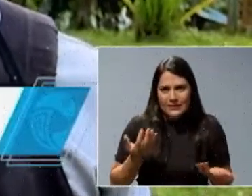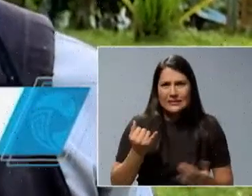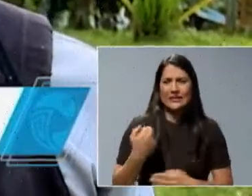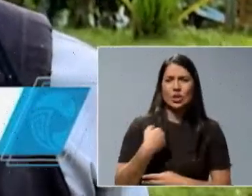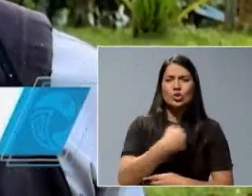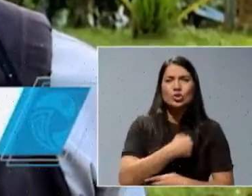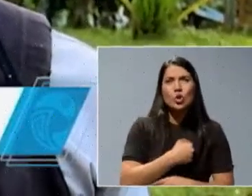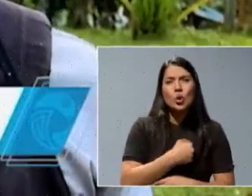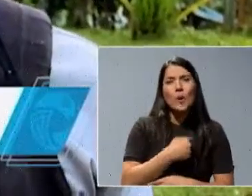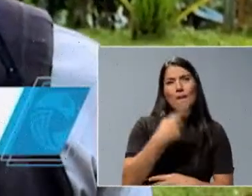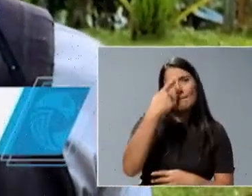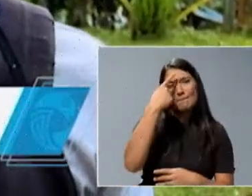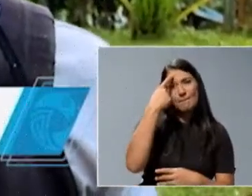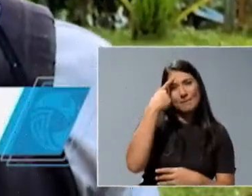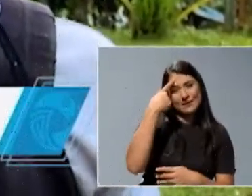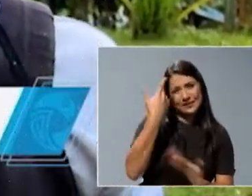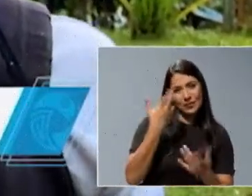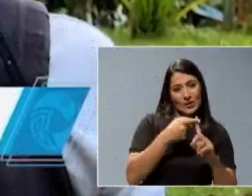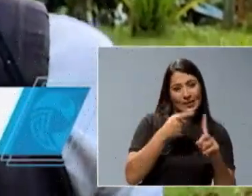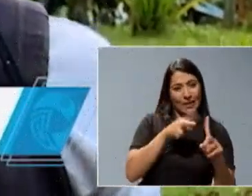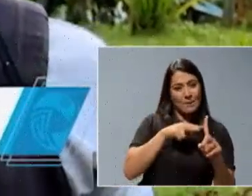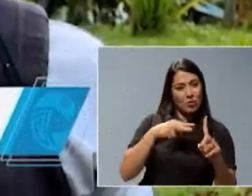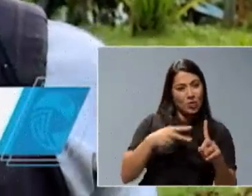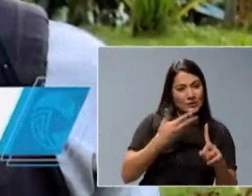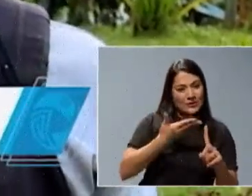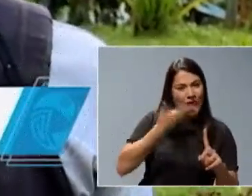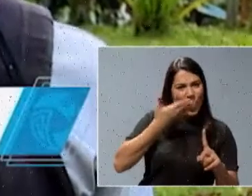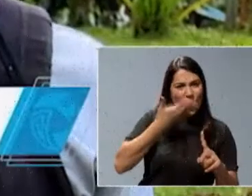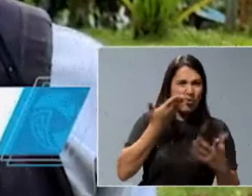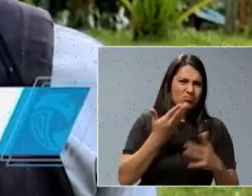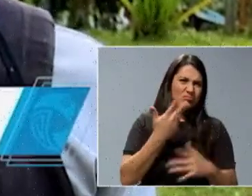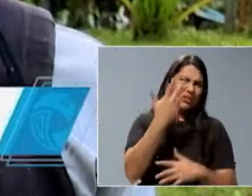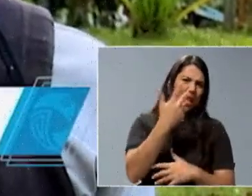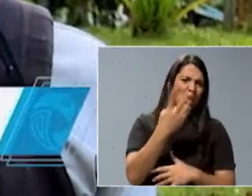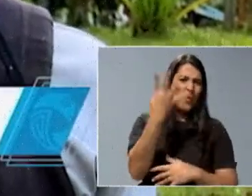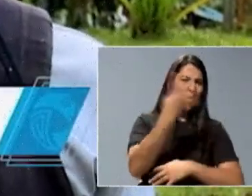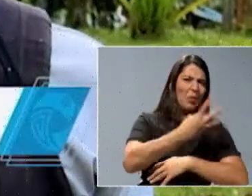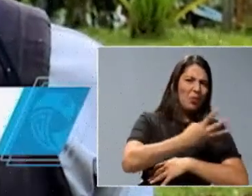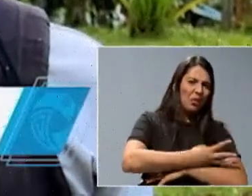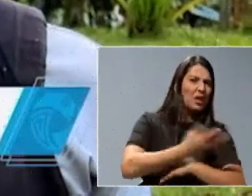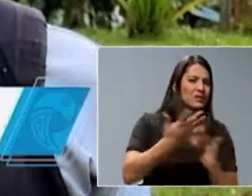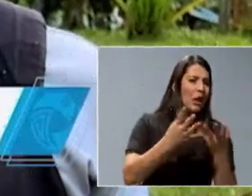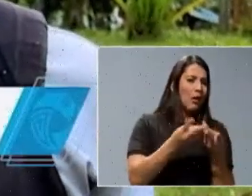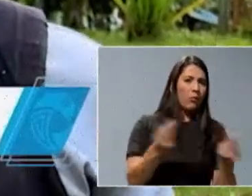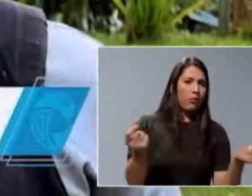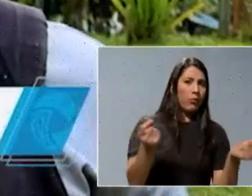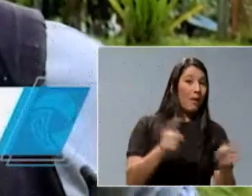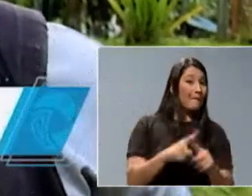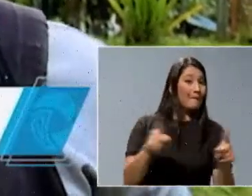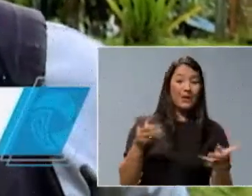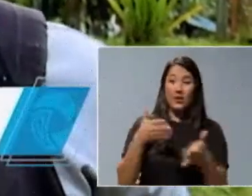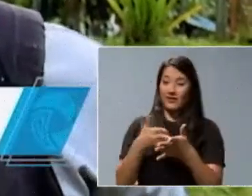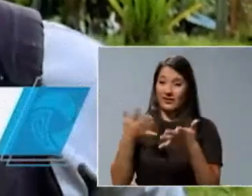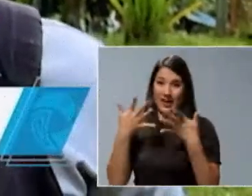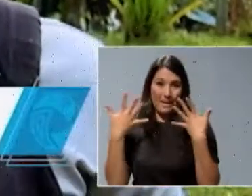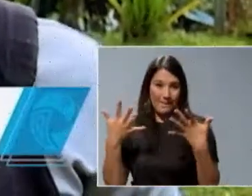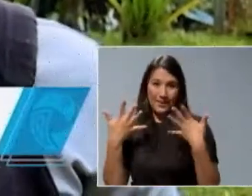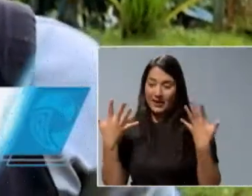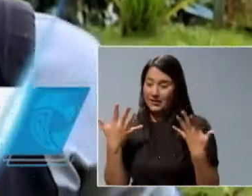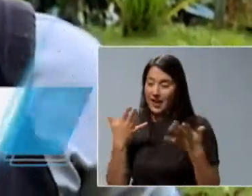desde un punto de vista, el olor en cuestión de 3, 4 días se quita, pero la contaminación no, los